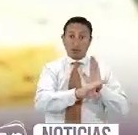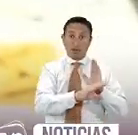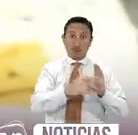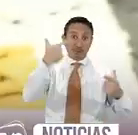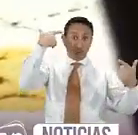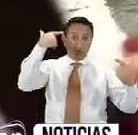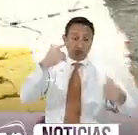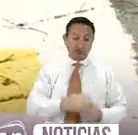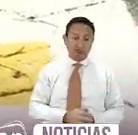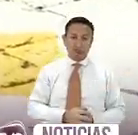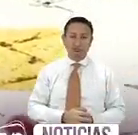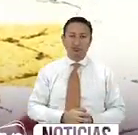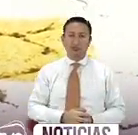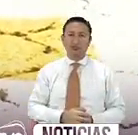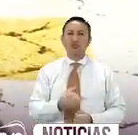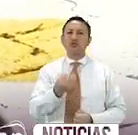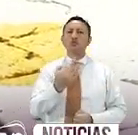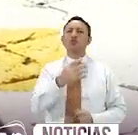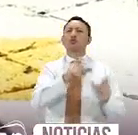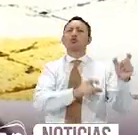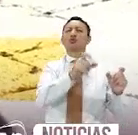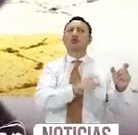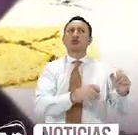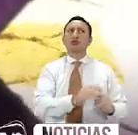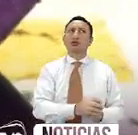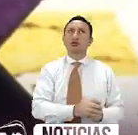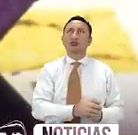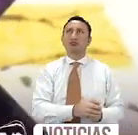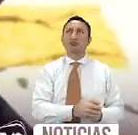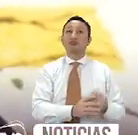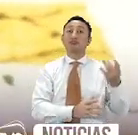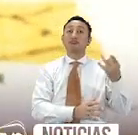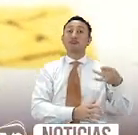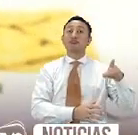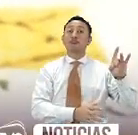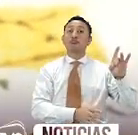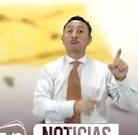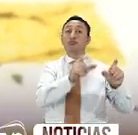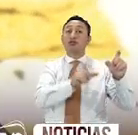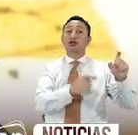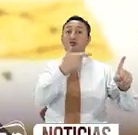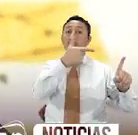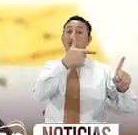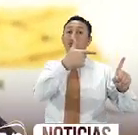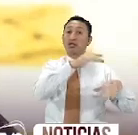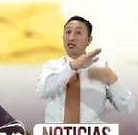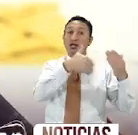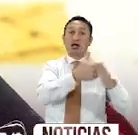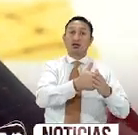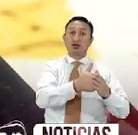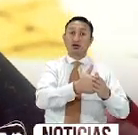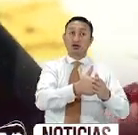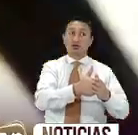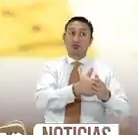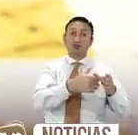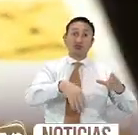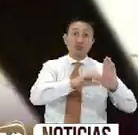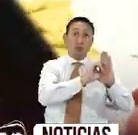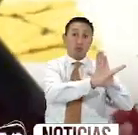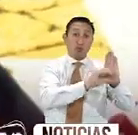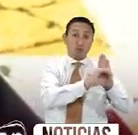¿Cuántas personas fueron sometidas? Tuvimos un aproximado de 18 personas. a todos los del área de bodega